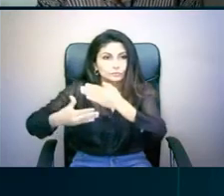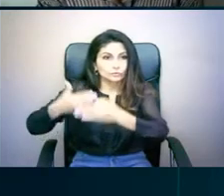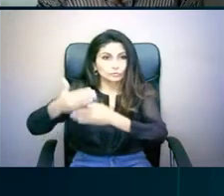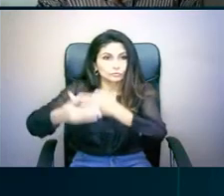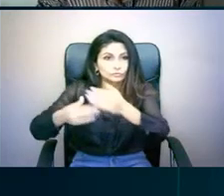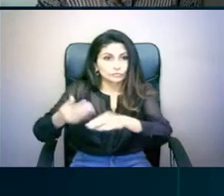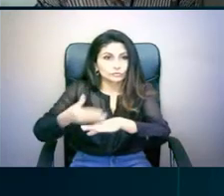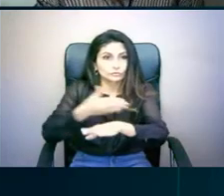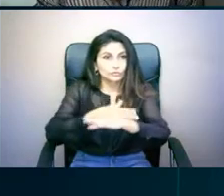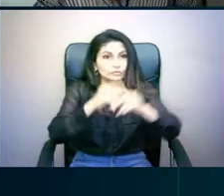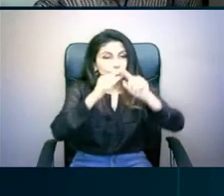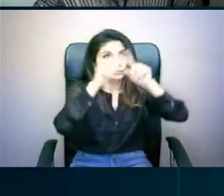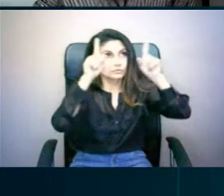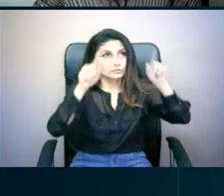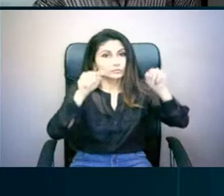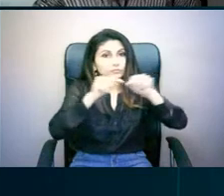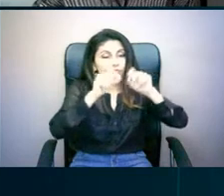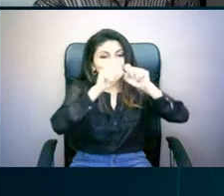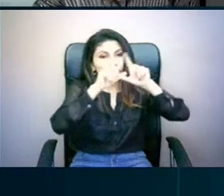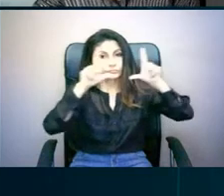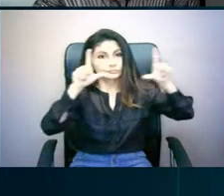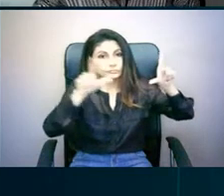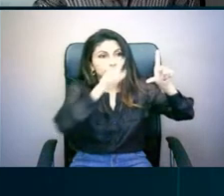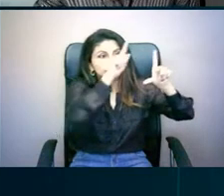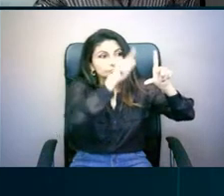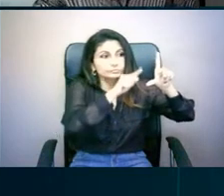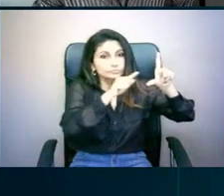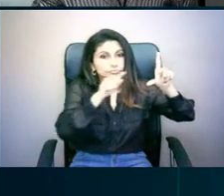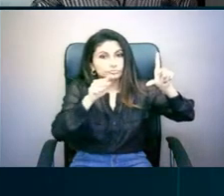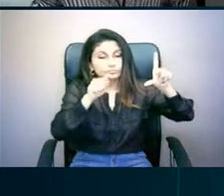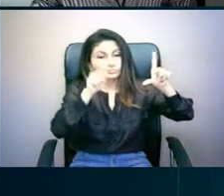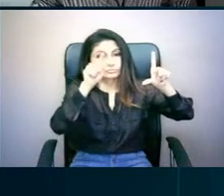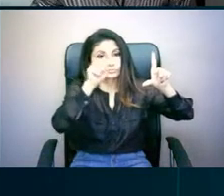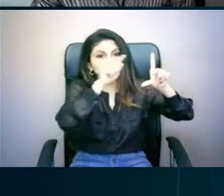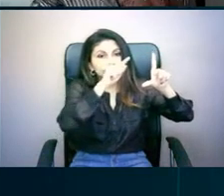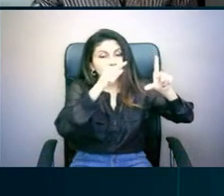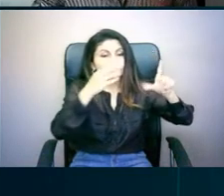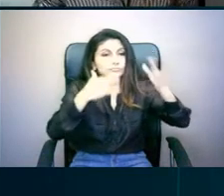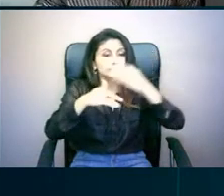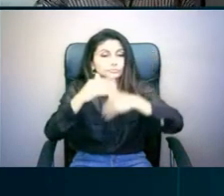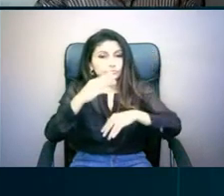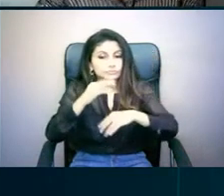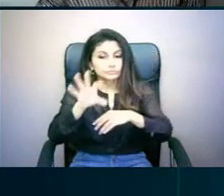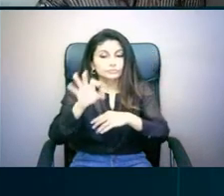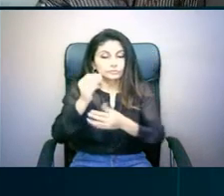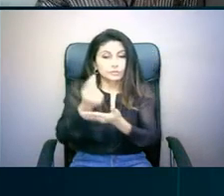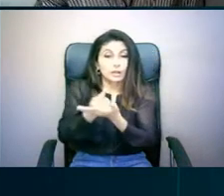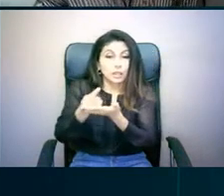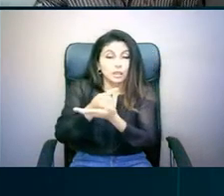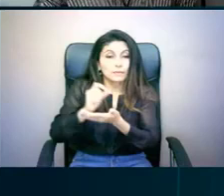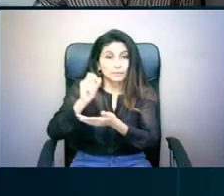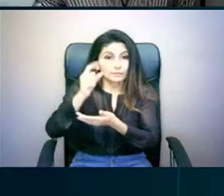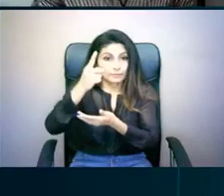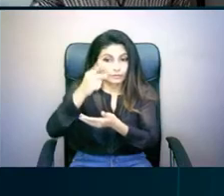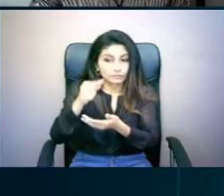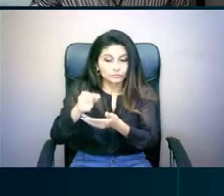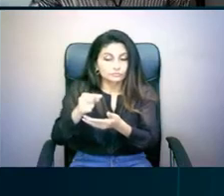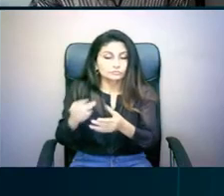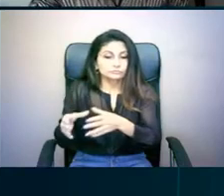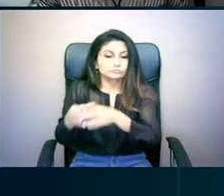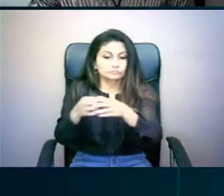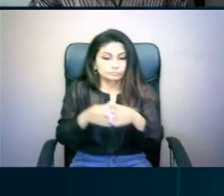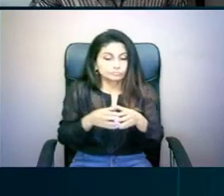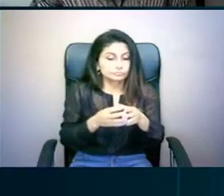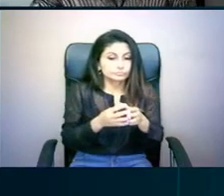encuentra pues en el recuadro, es decir, tomábamos el lodo primario del agua de la planta de tratamientos, se hace la extracción